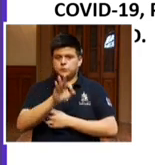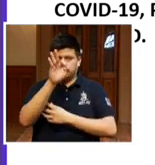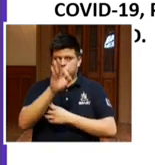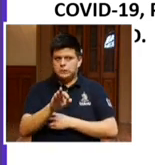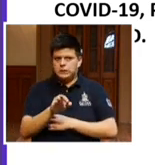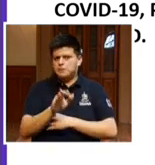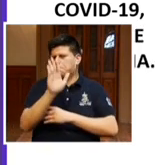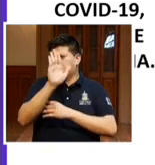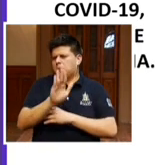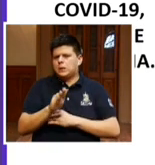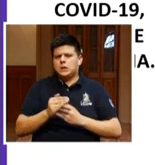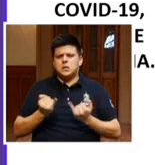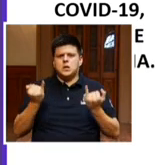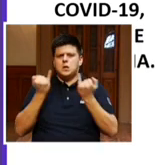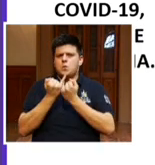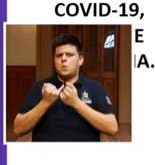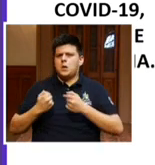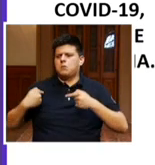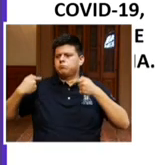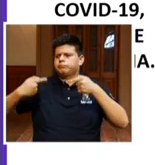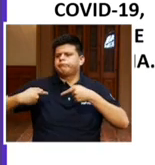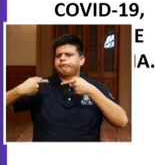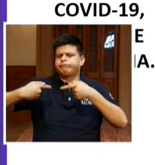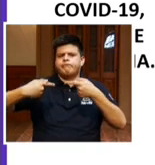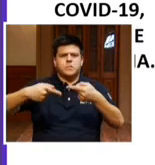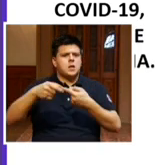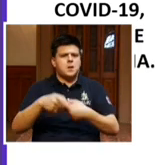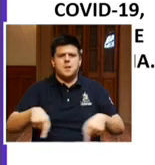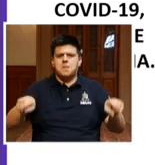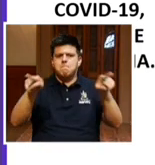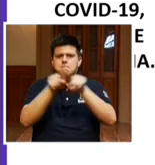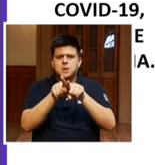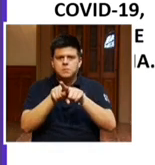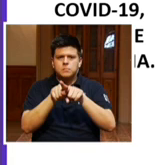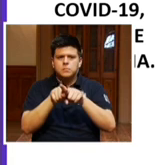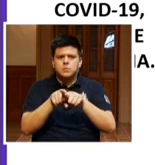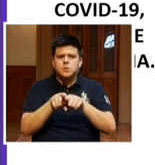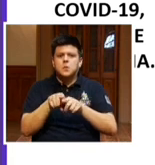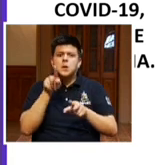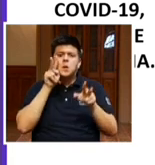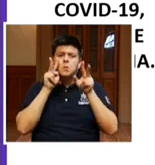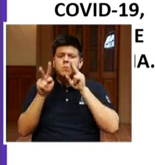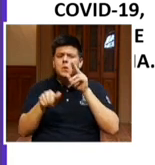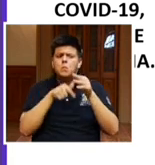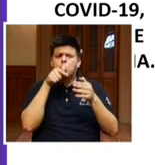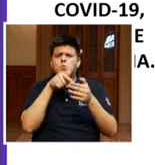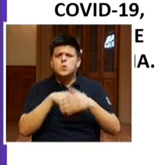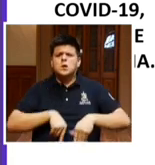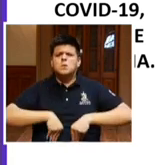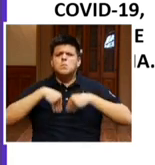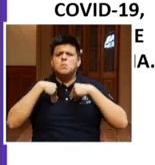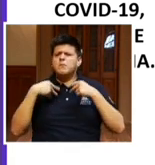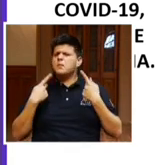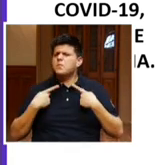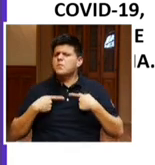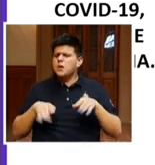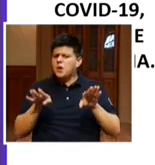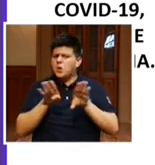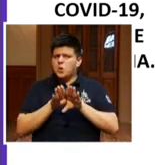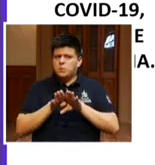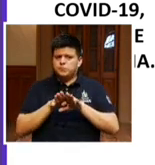bastante similar. Y la distribución por lugar de residencia